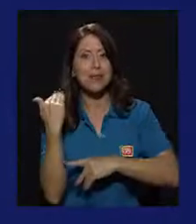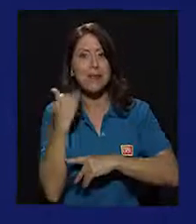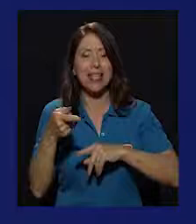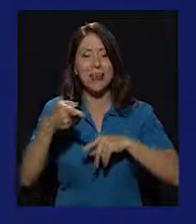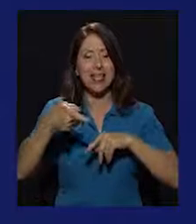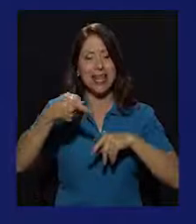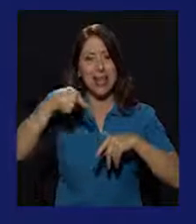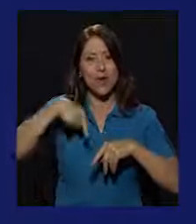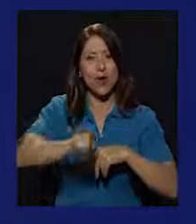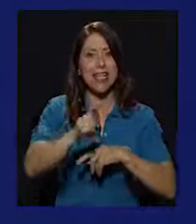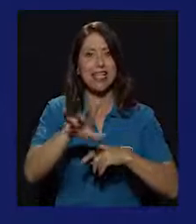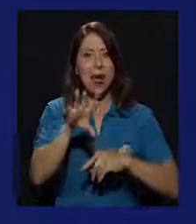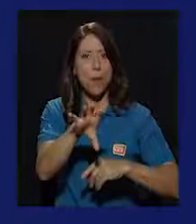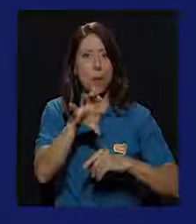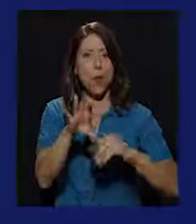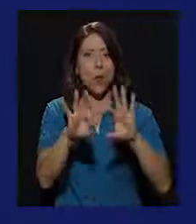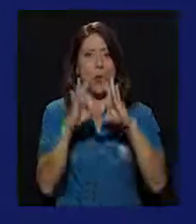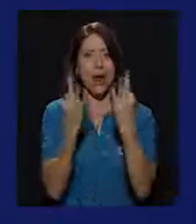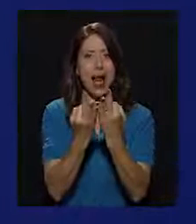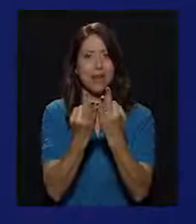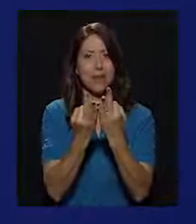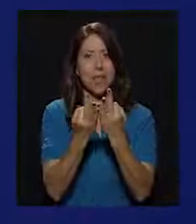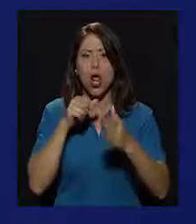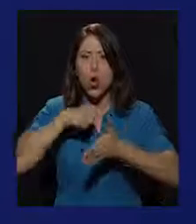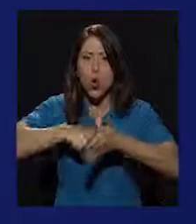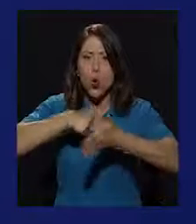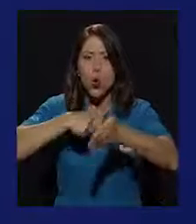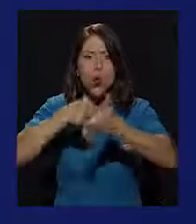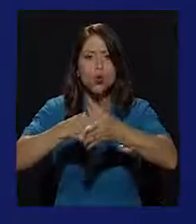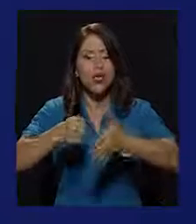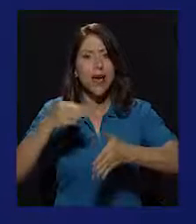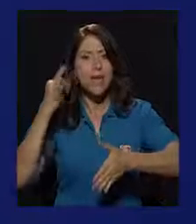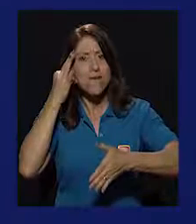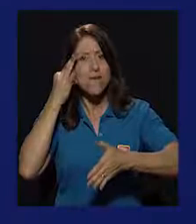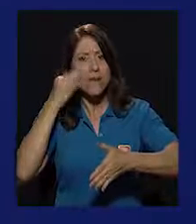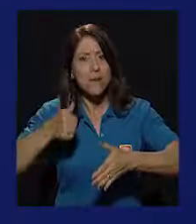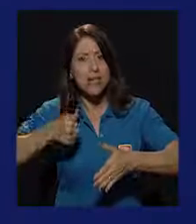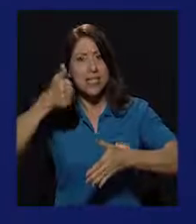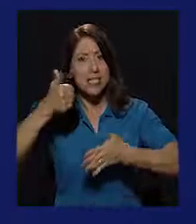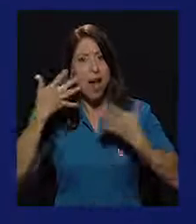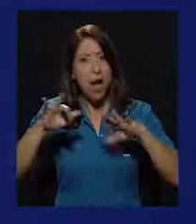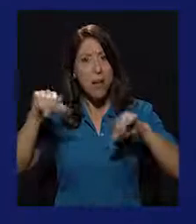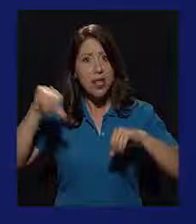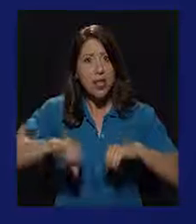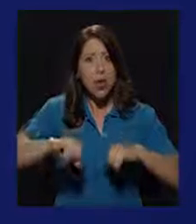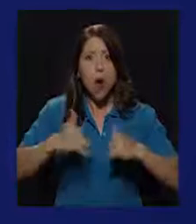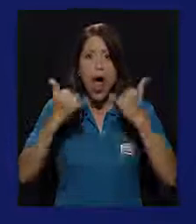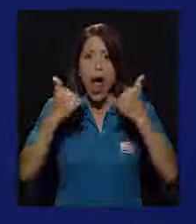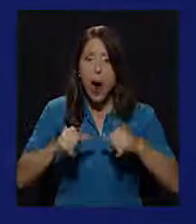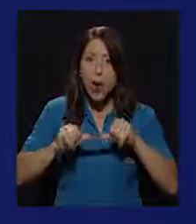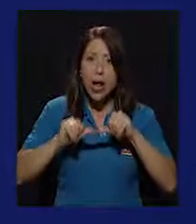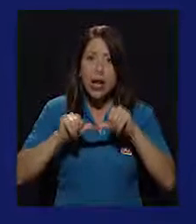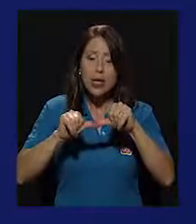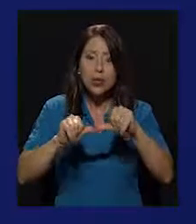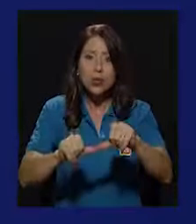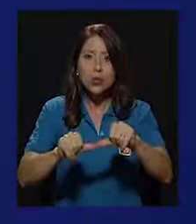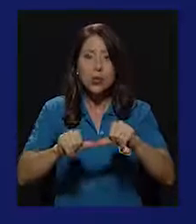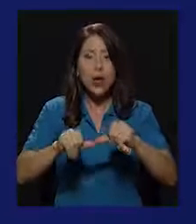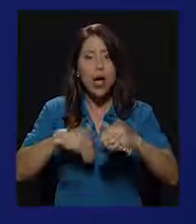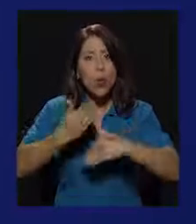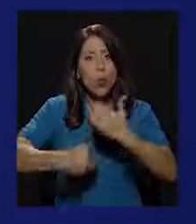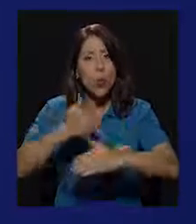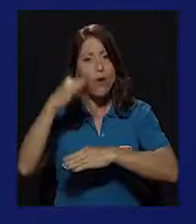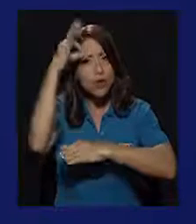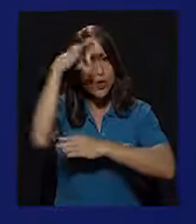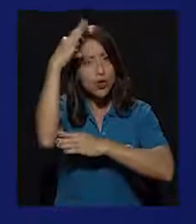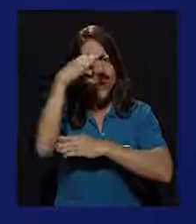sistemática en su propio hogar a partir de la lucha feminista se comenzó a gestar una filosofía que busca hacer